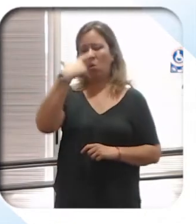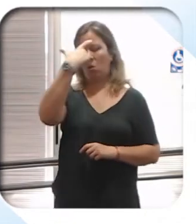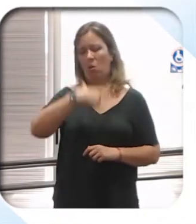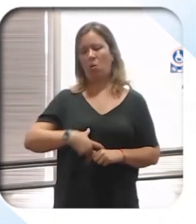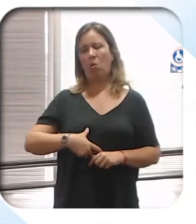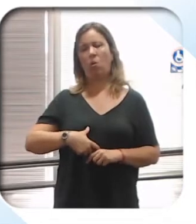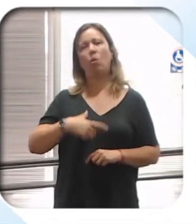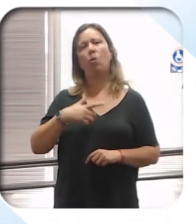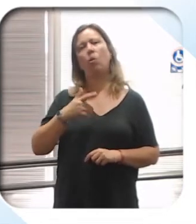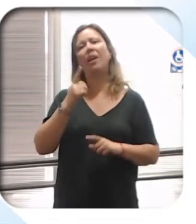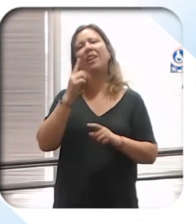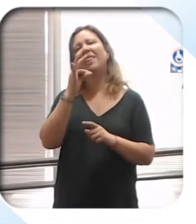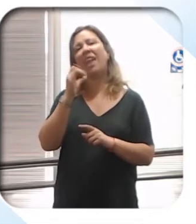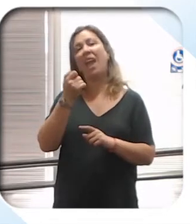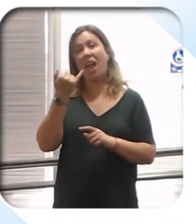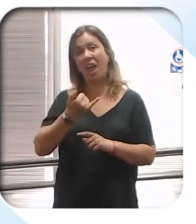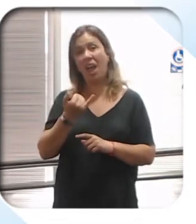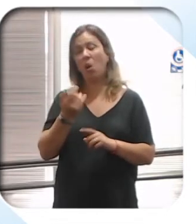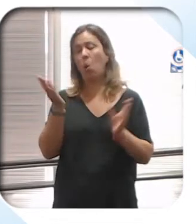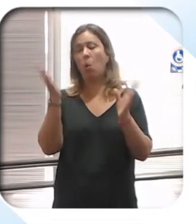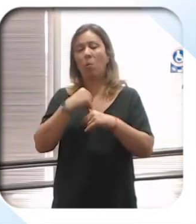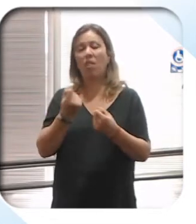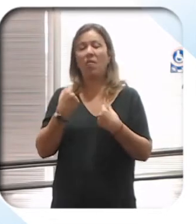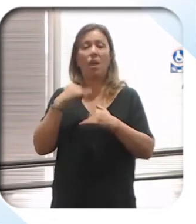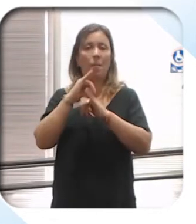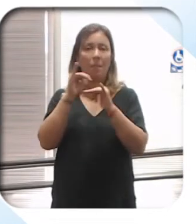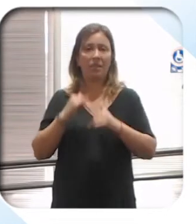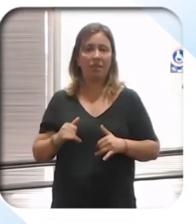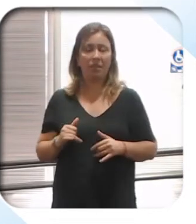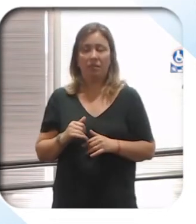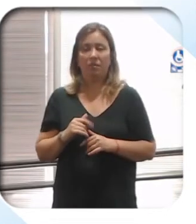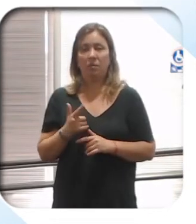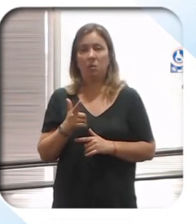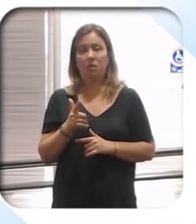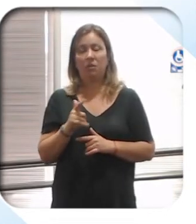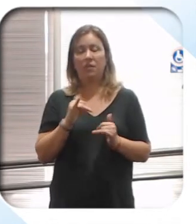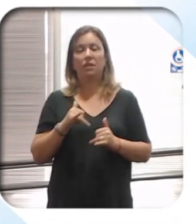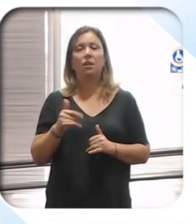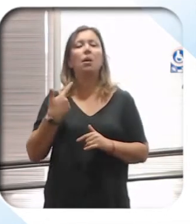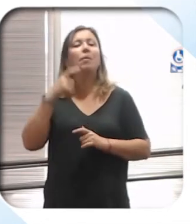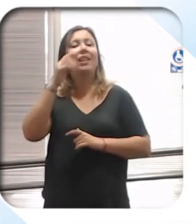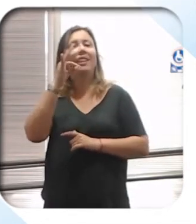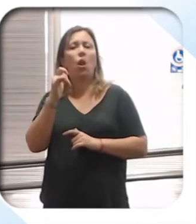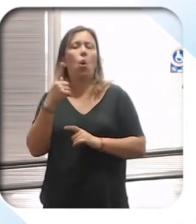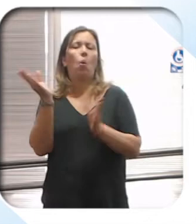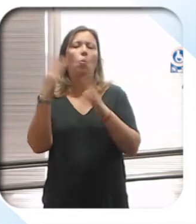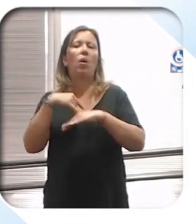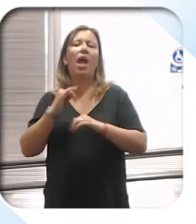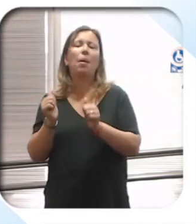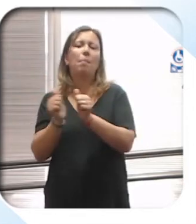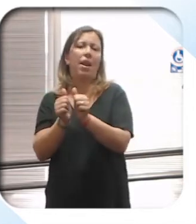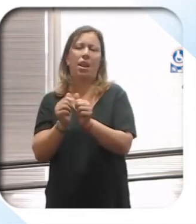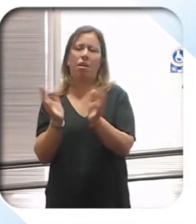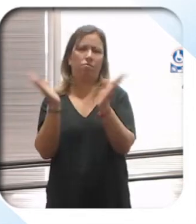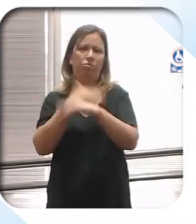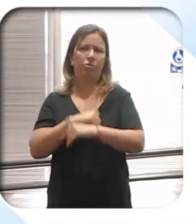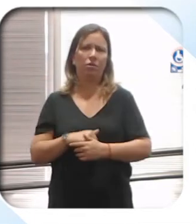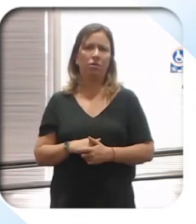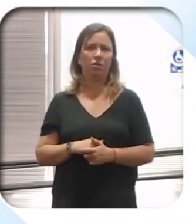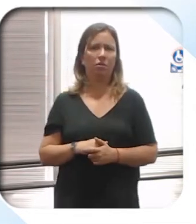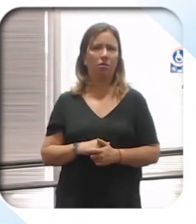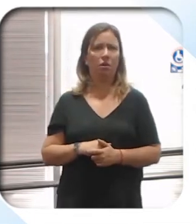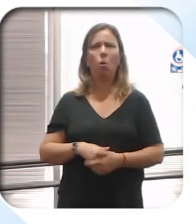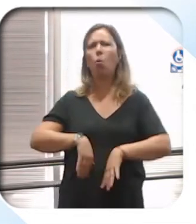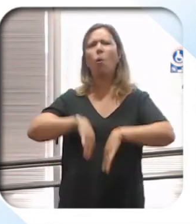de una persona con TEA no puede producir placer. Las personas con TEA no pueden tener pareja. Esto cabe para